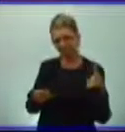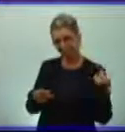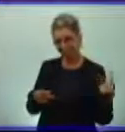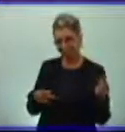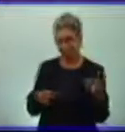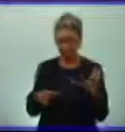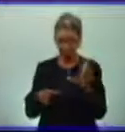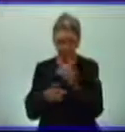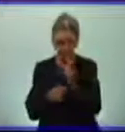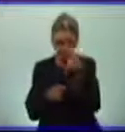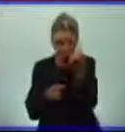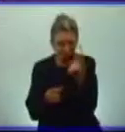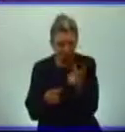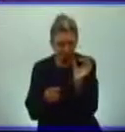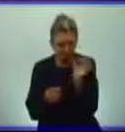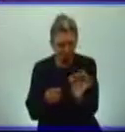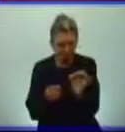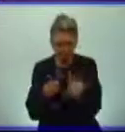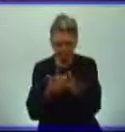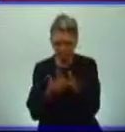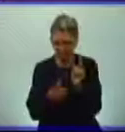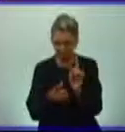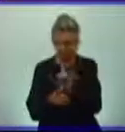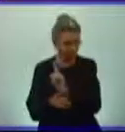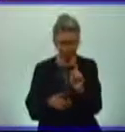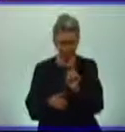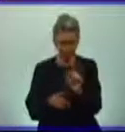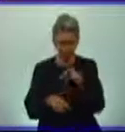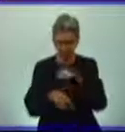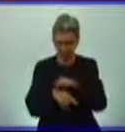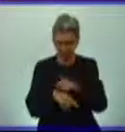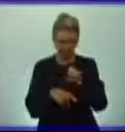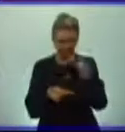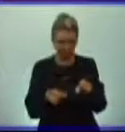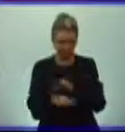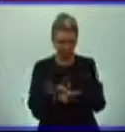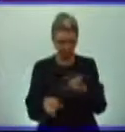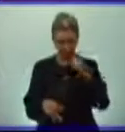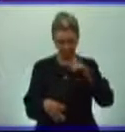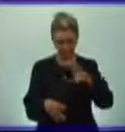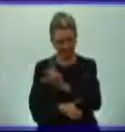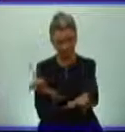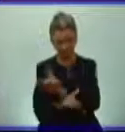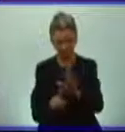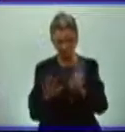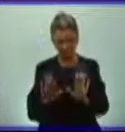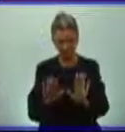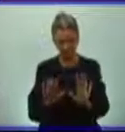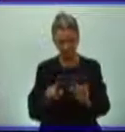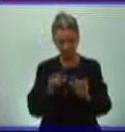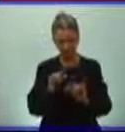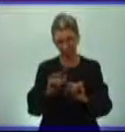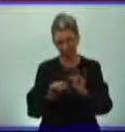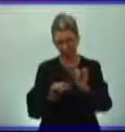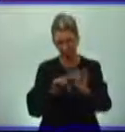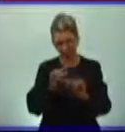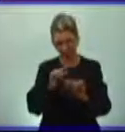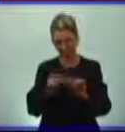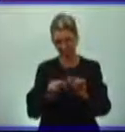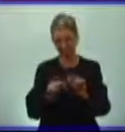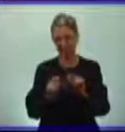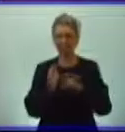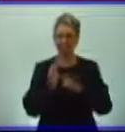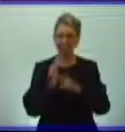todas las realicen en el mismo tiempo. Ahora, las actividades que hemos orientado durante estos tres encuentros, se sugiere a los